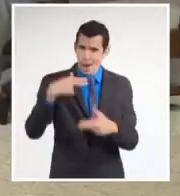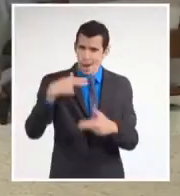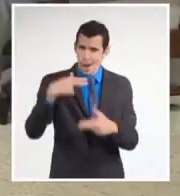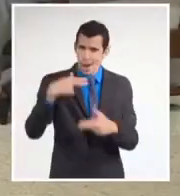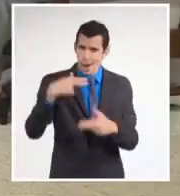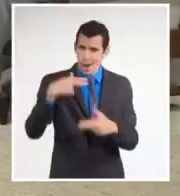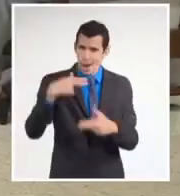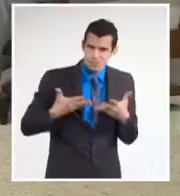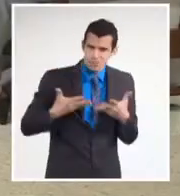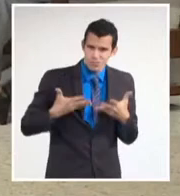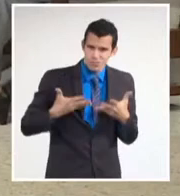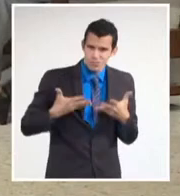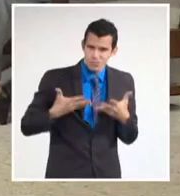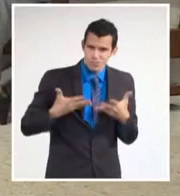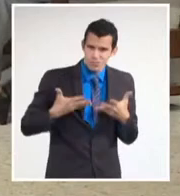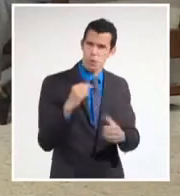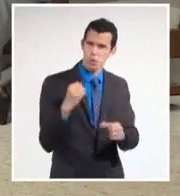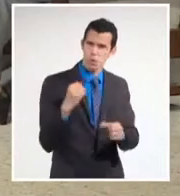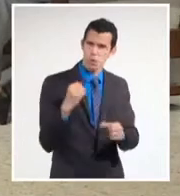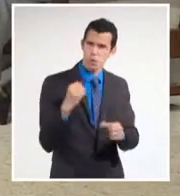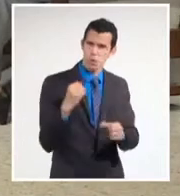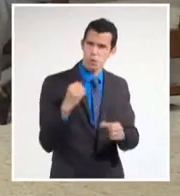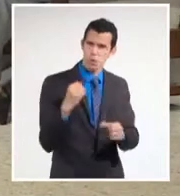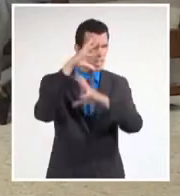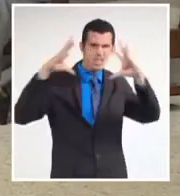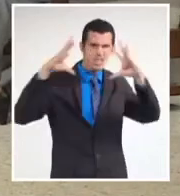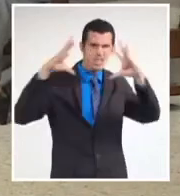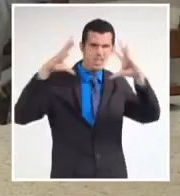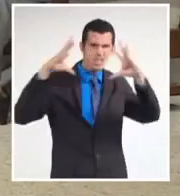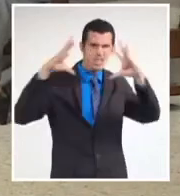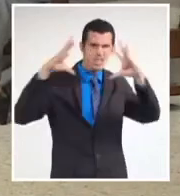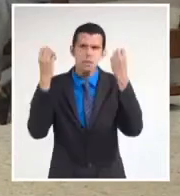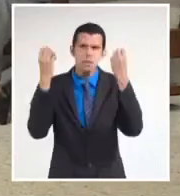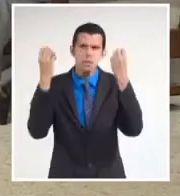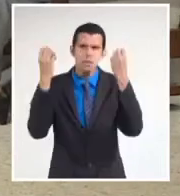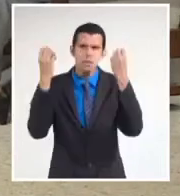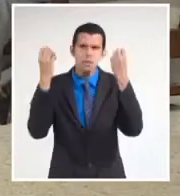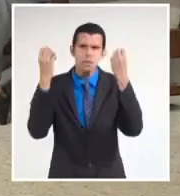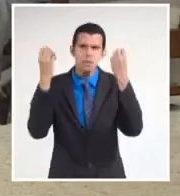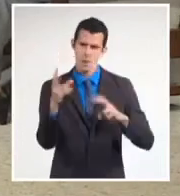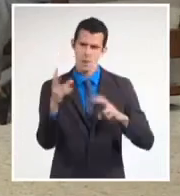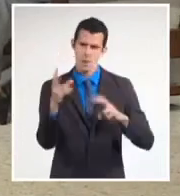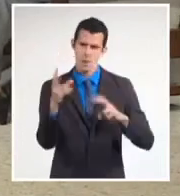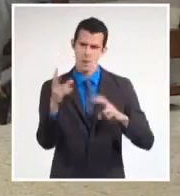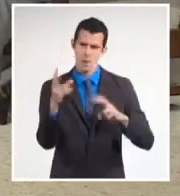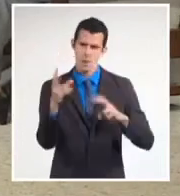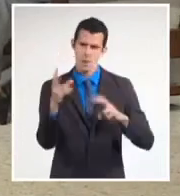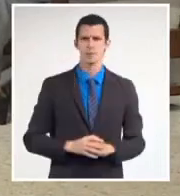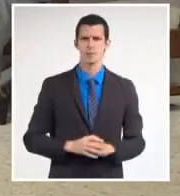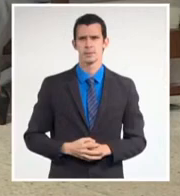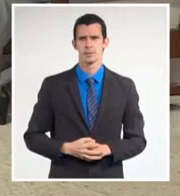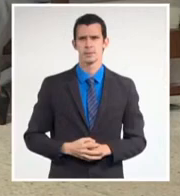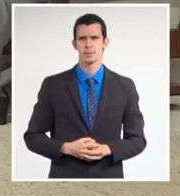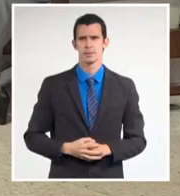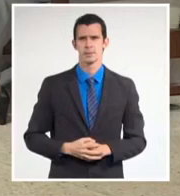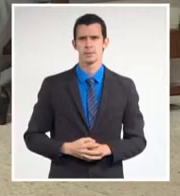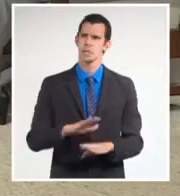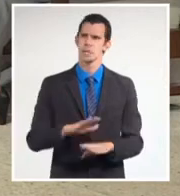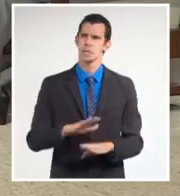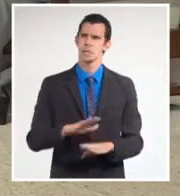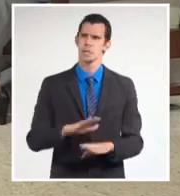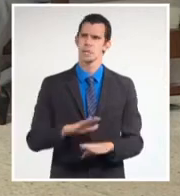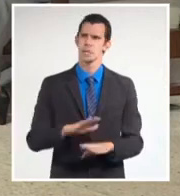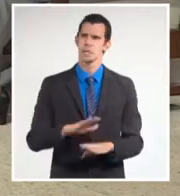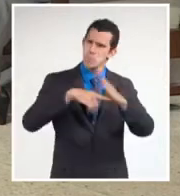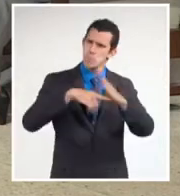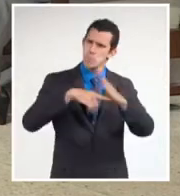un desafío para la ciencia cubana, para la sociedad. Vamos a seguir hablando más adelante de este particular. Les propongo a los